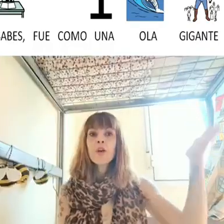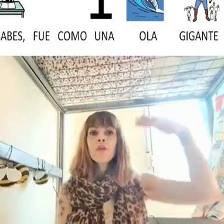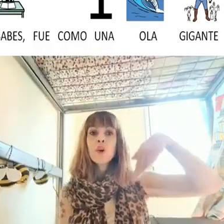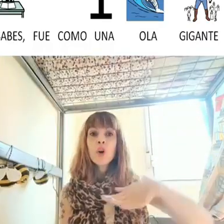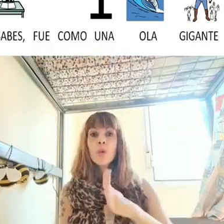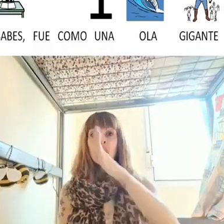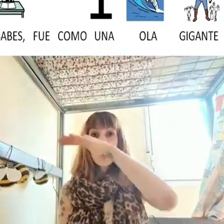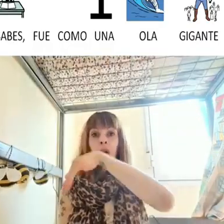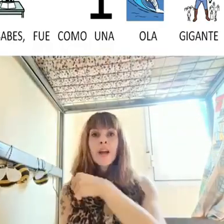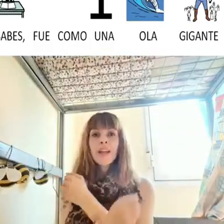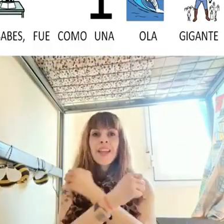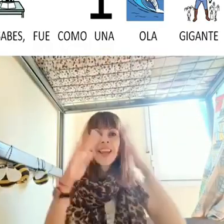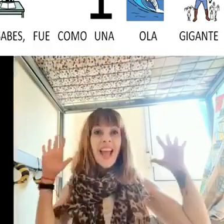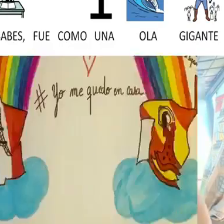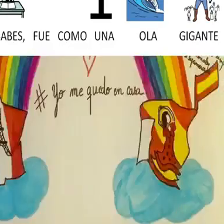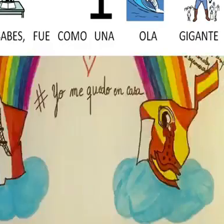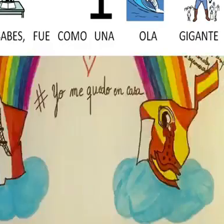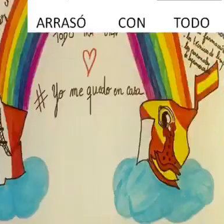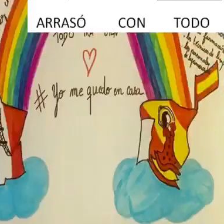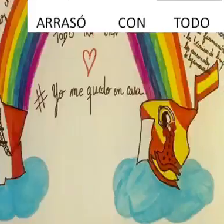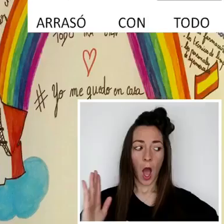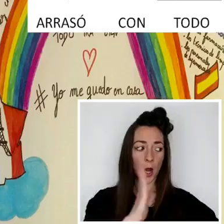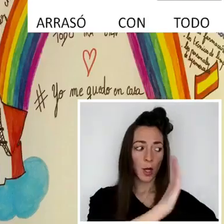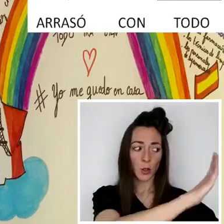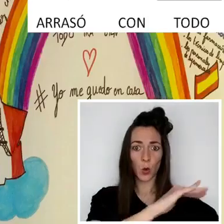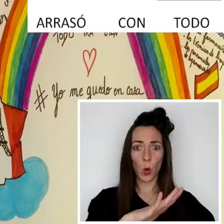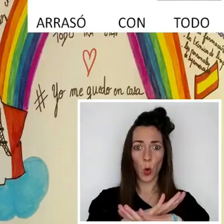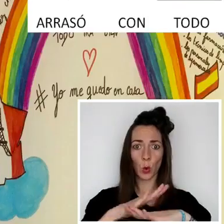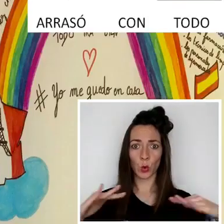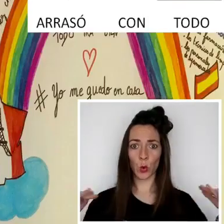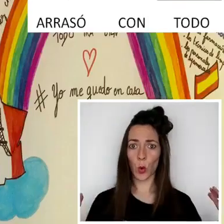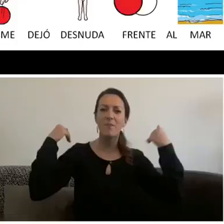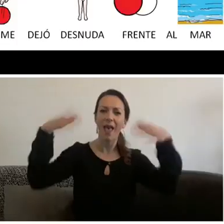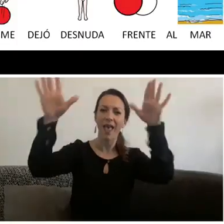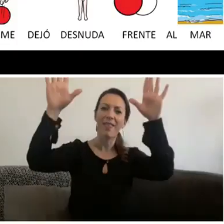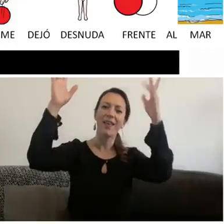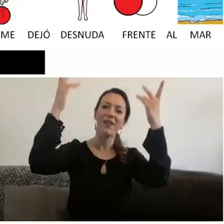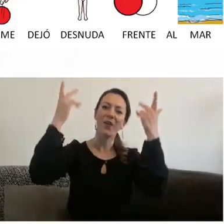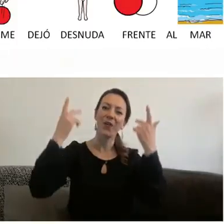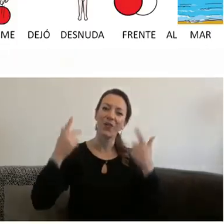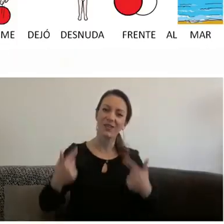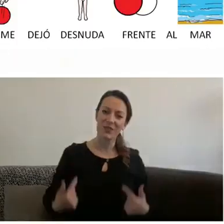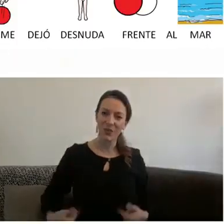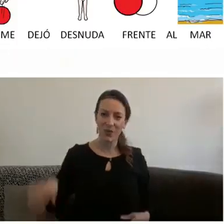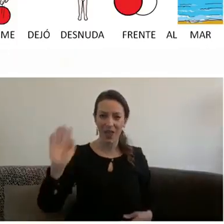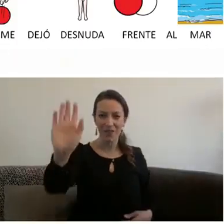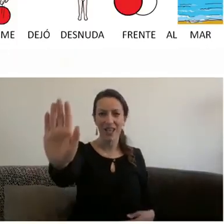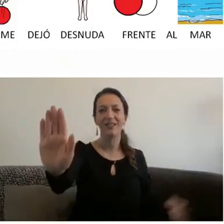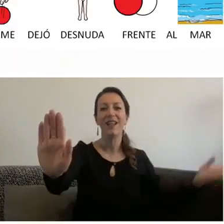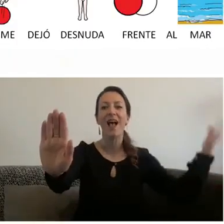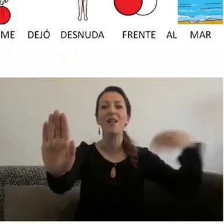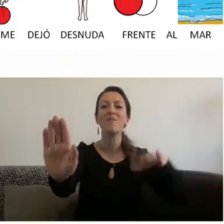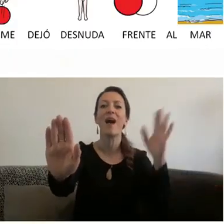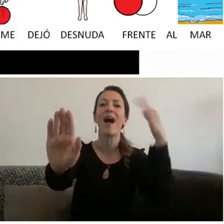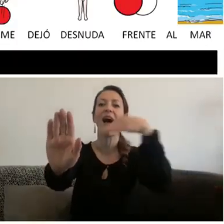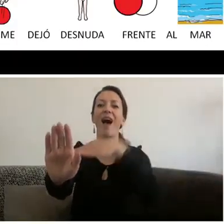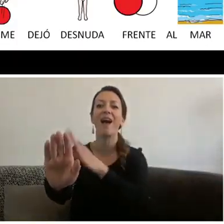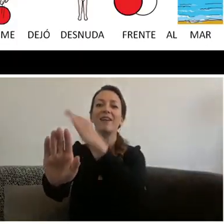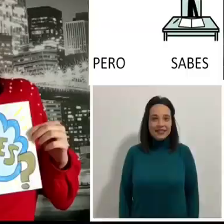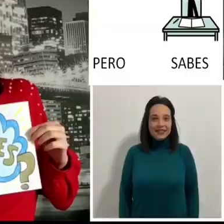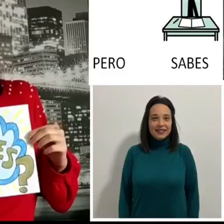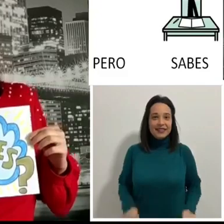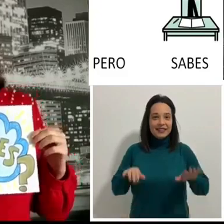Sabes, fue como una ola gigante. Arrasó con todo y me dejó desnuda frente al